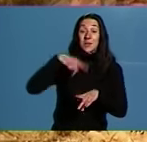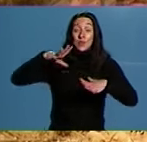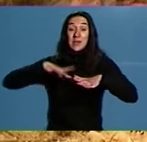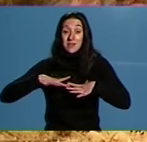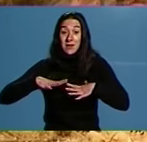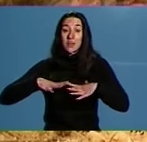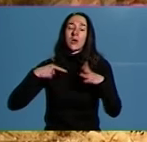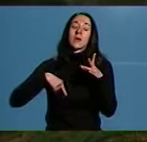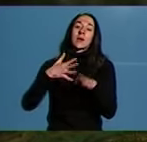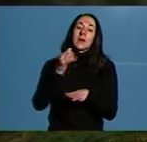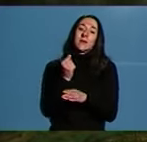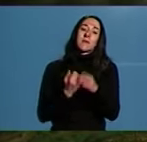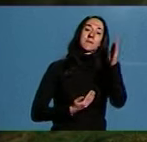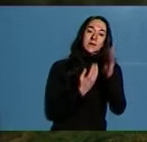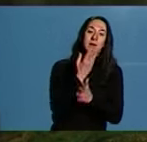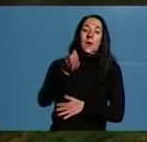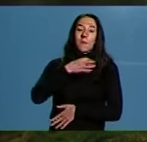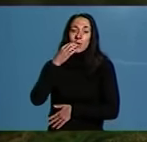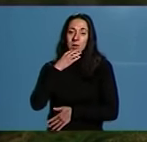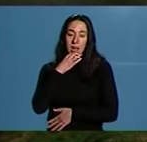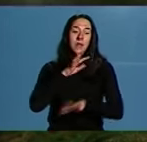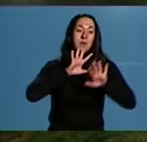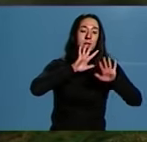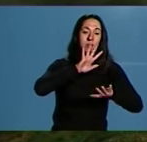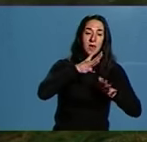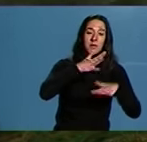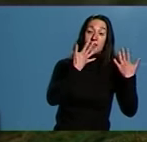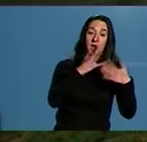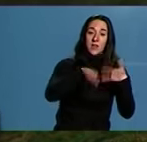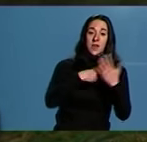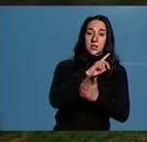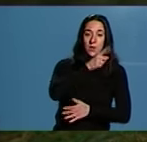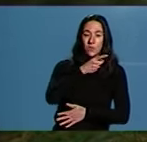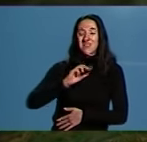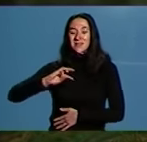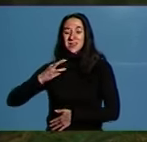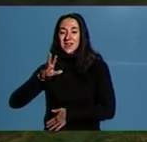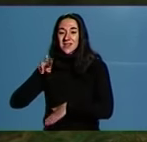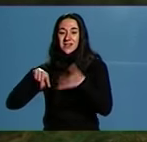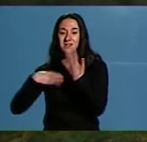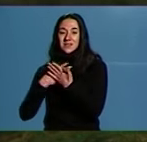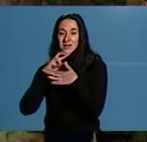previa cita pola tarde. En Nadal funcionará de 10 a 1 e de 3 a 7. Su madre en los